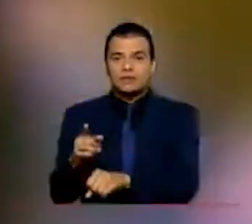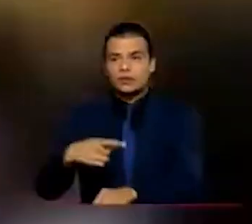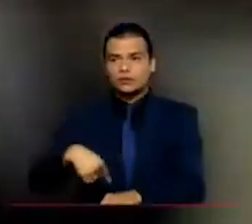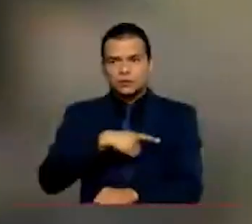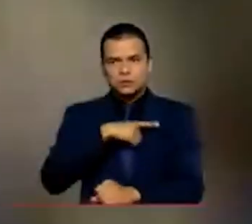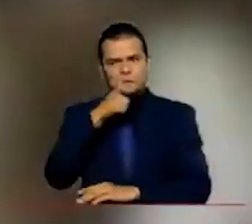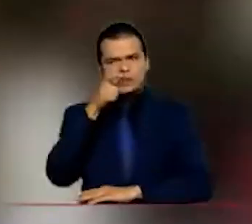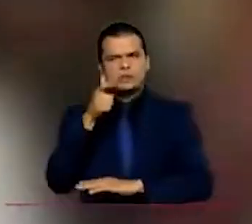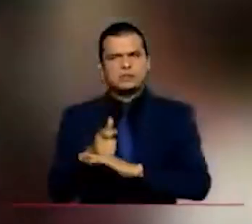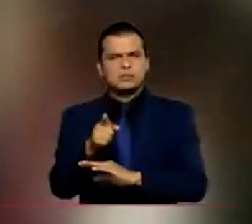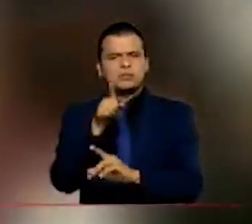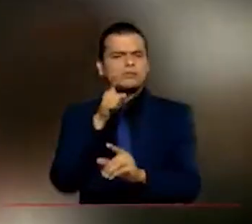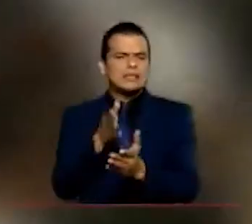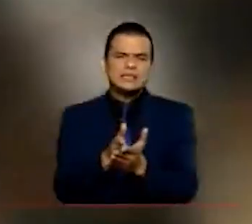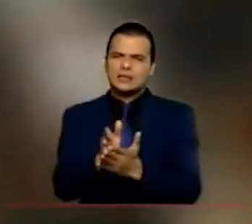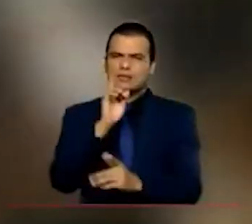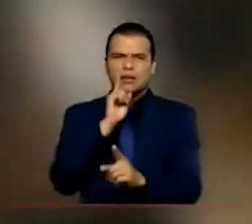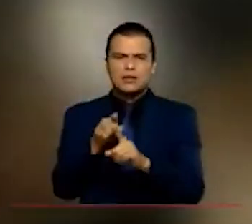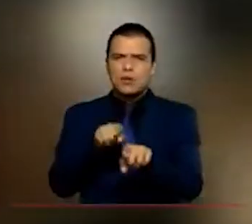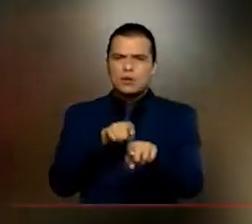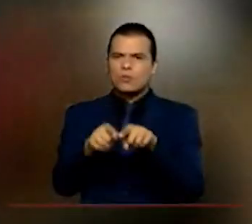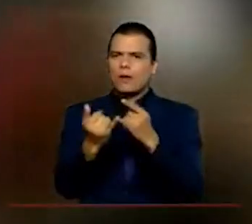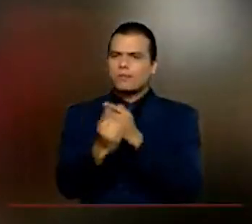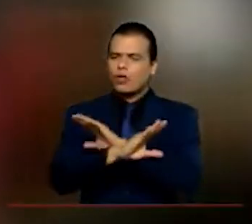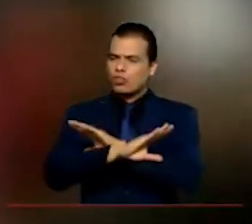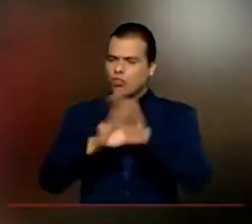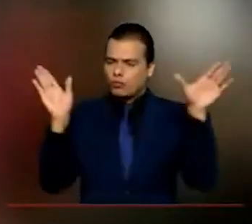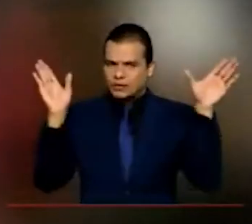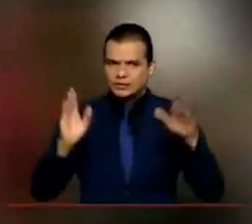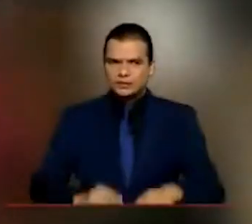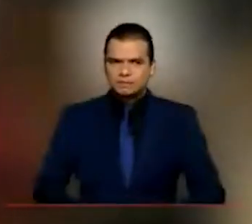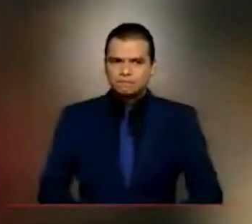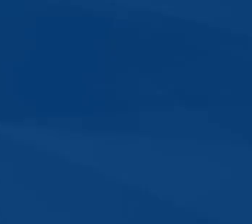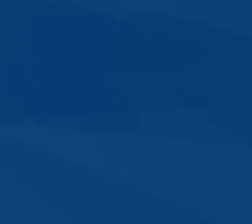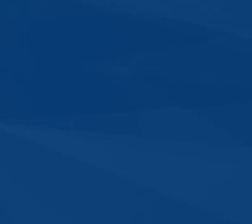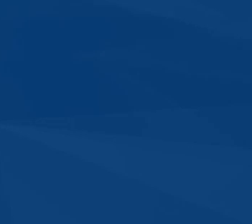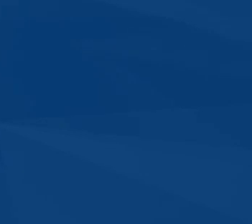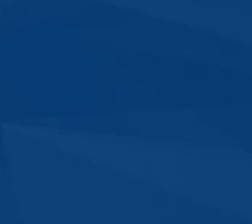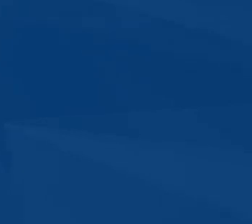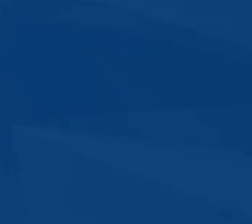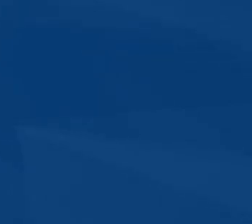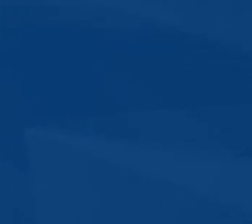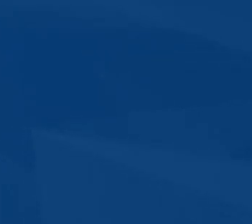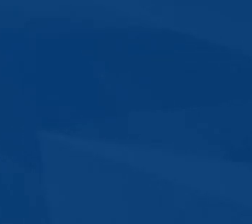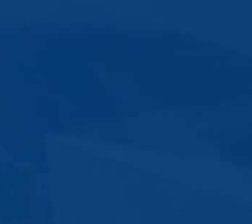se intensificarán para evitar que estos piques se sigan desarrollando en el municipio.